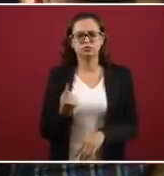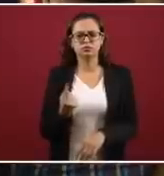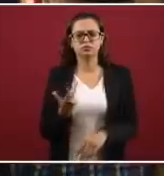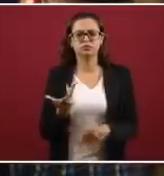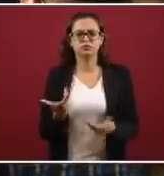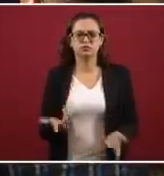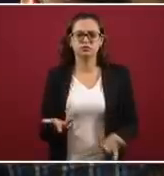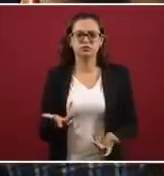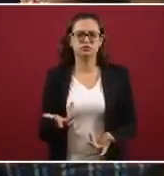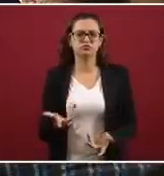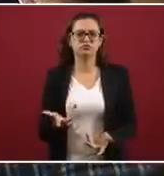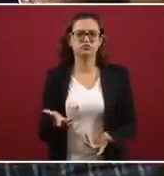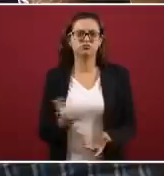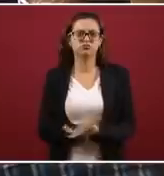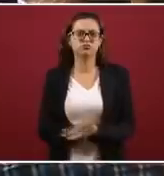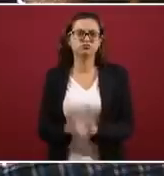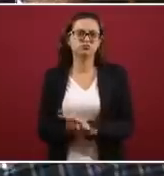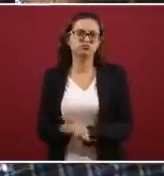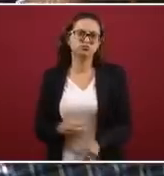serían encubridores.